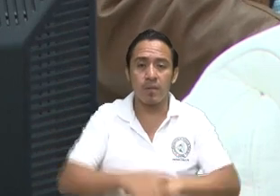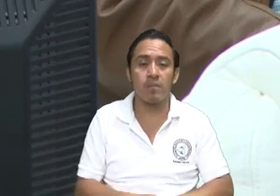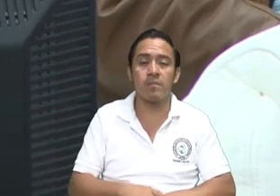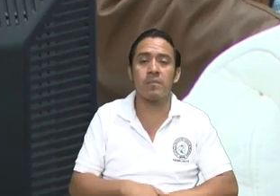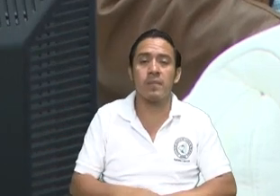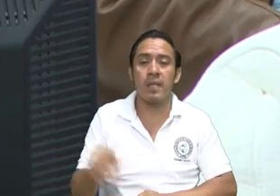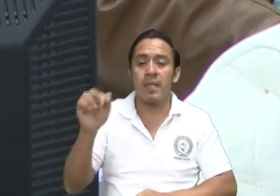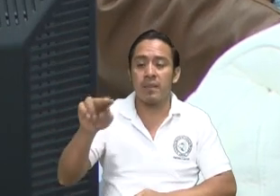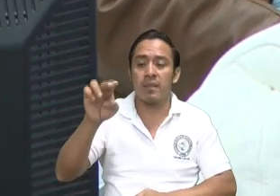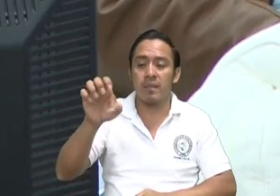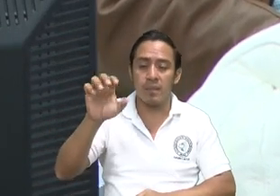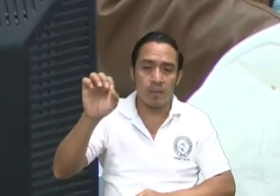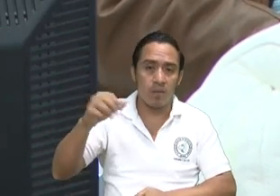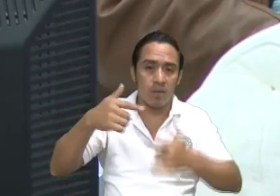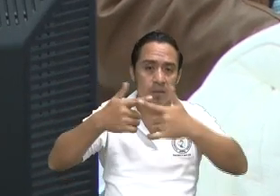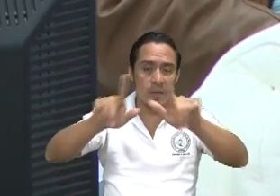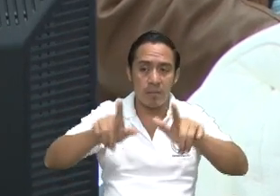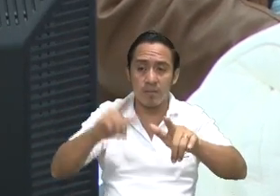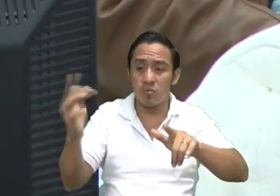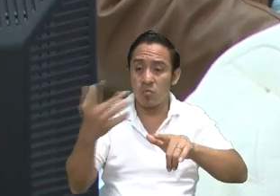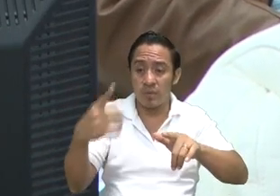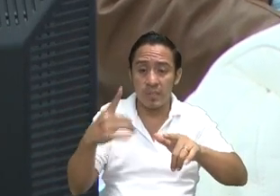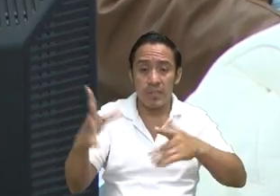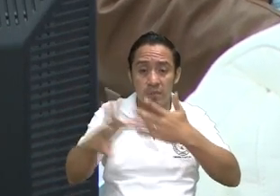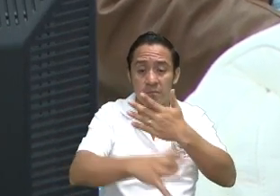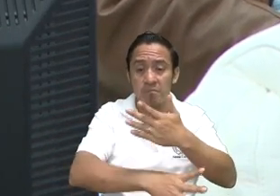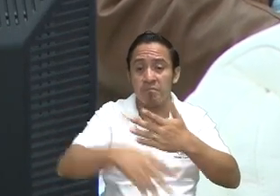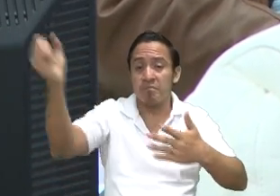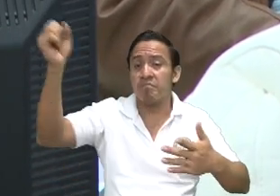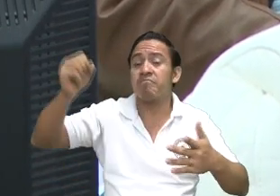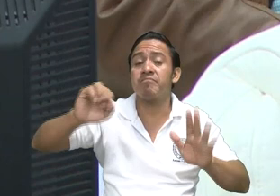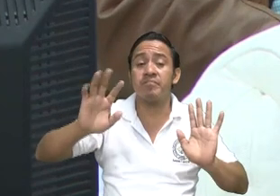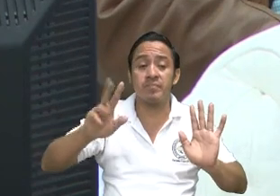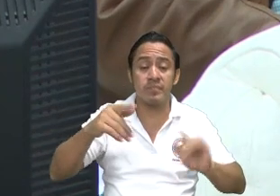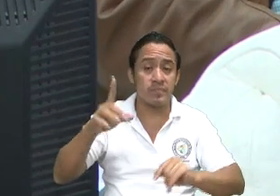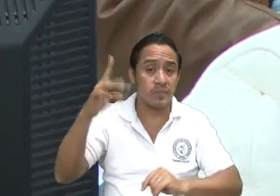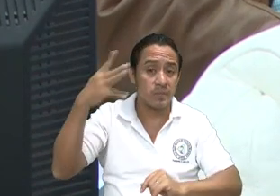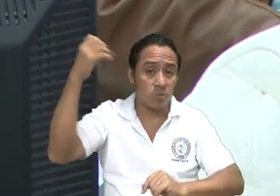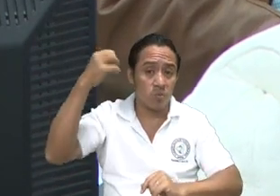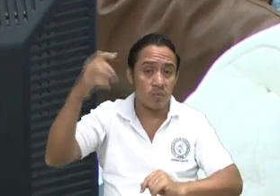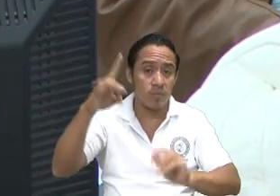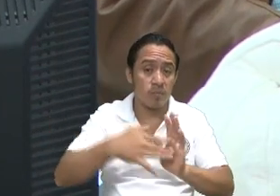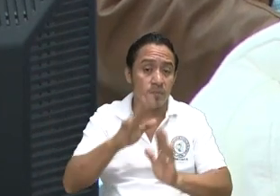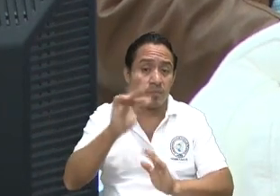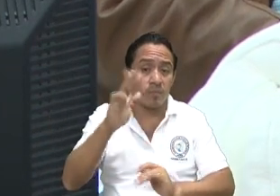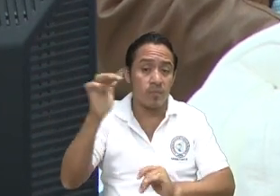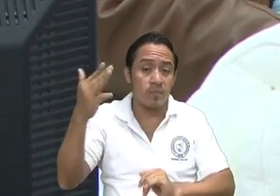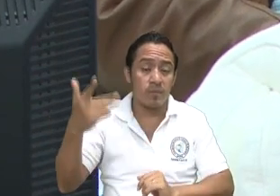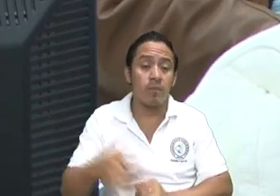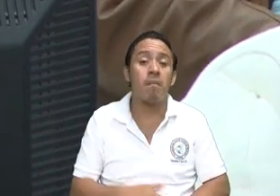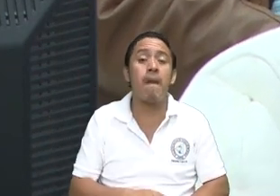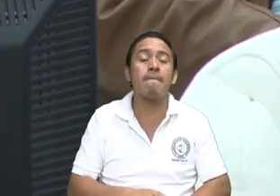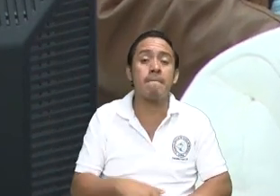neoliberales, los que quitaron todos los derechos alcanzados por el pueblo aquel 19 de julio y que